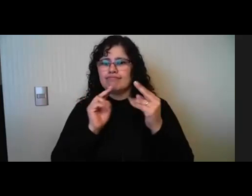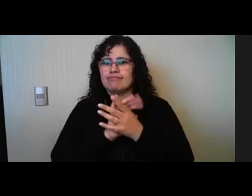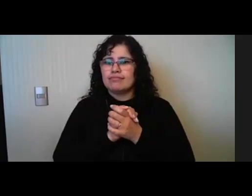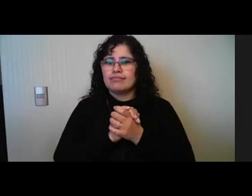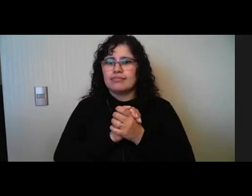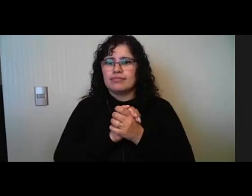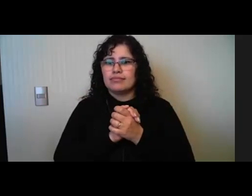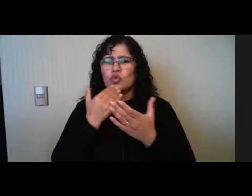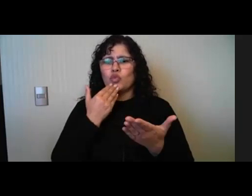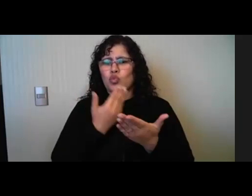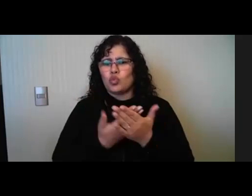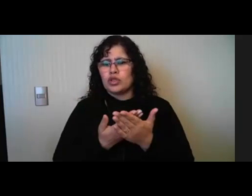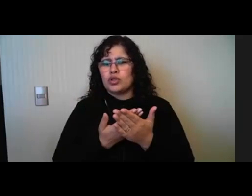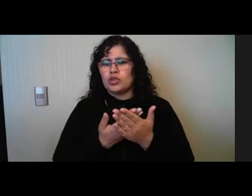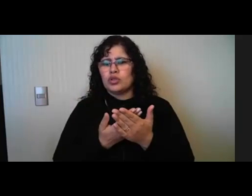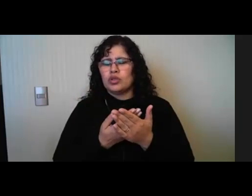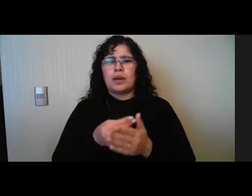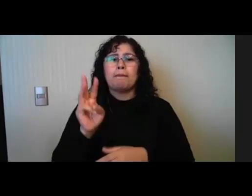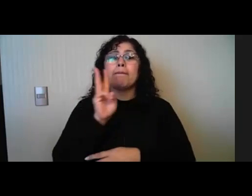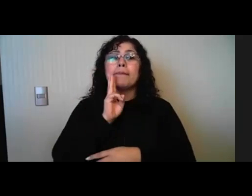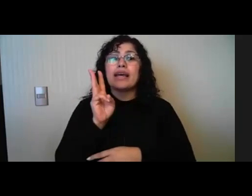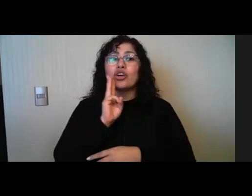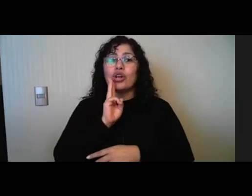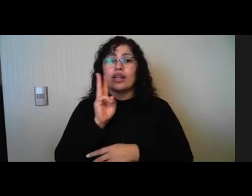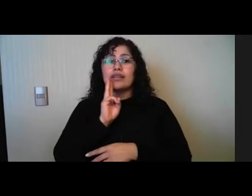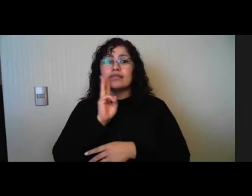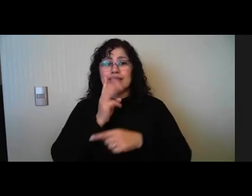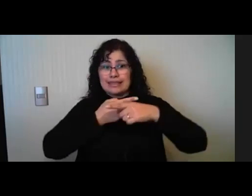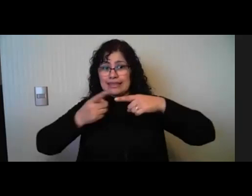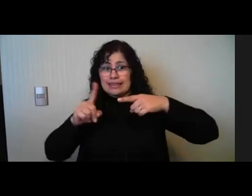juntando el día miércoles. Recuerden que hay un test corto la próxima